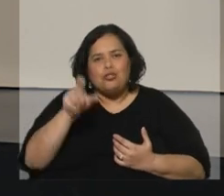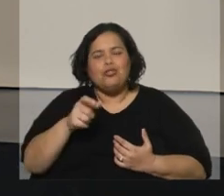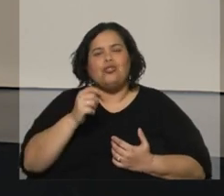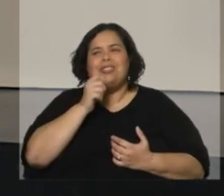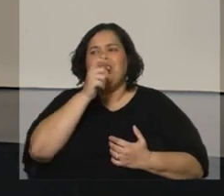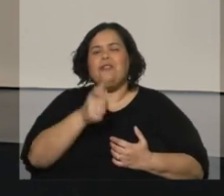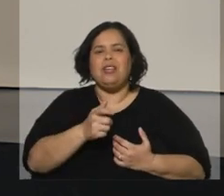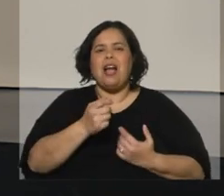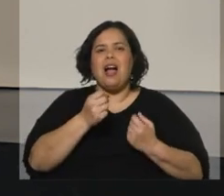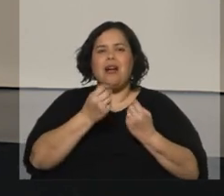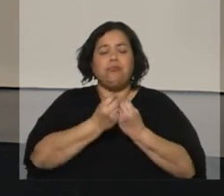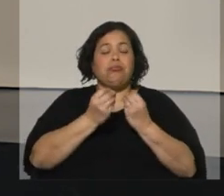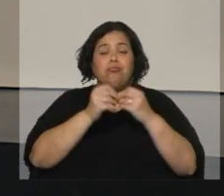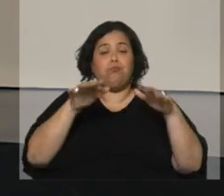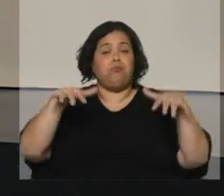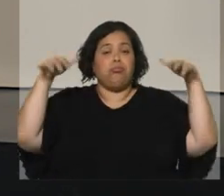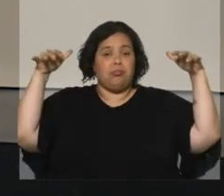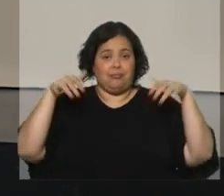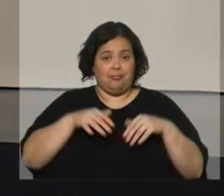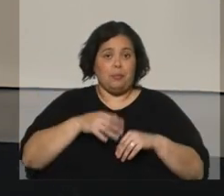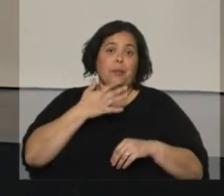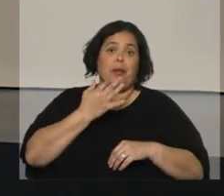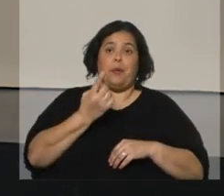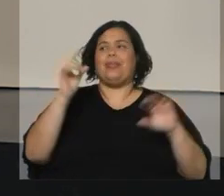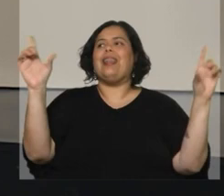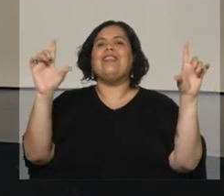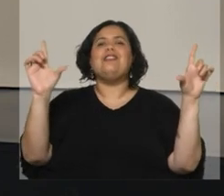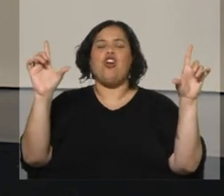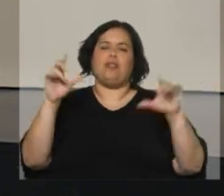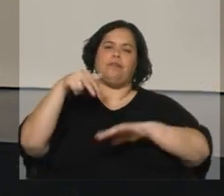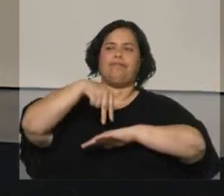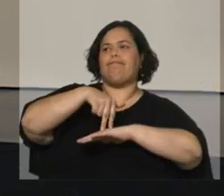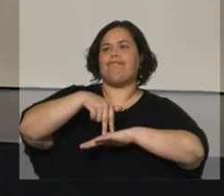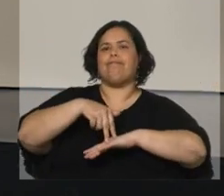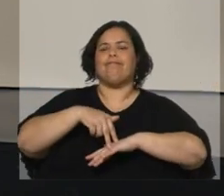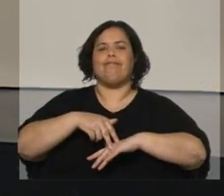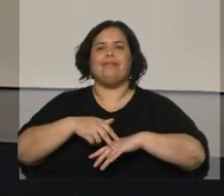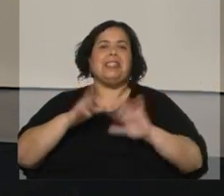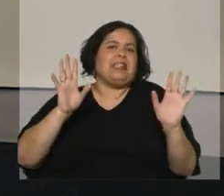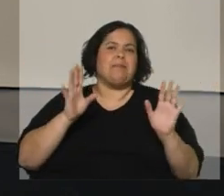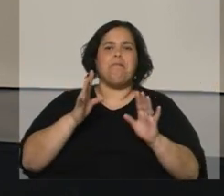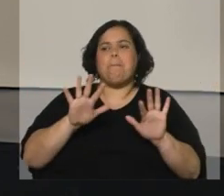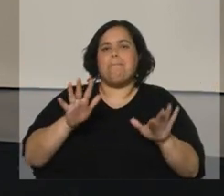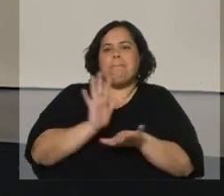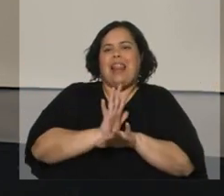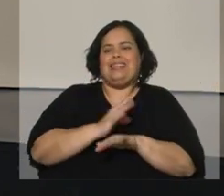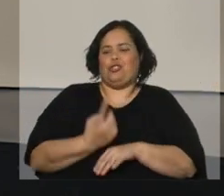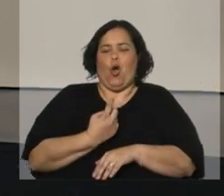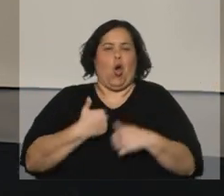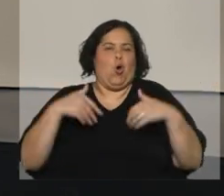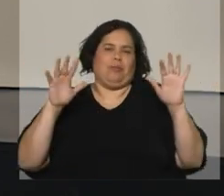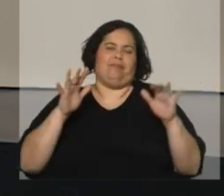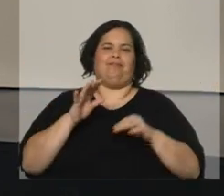delante porque una cosa es estar frente a la cámara de televisión donde te da la impresión de que estás solo absolutamente